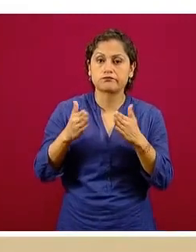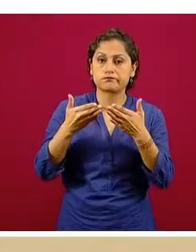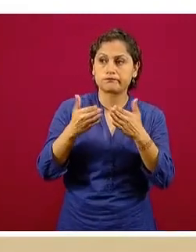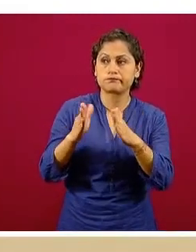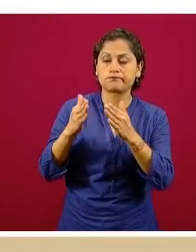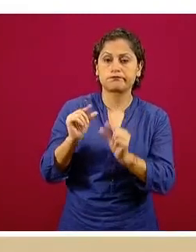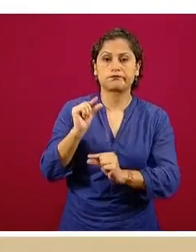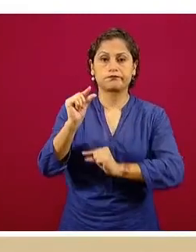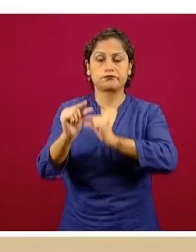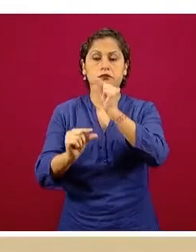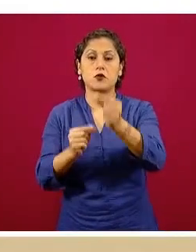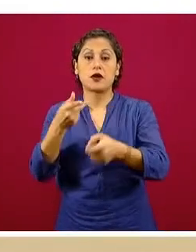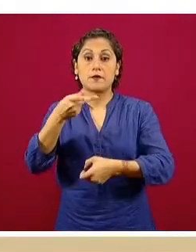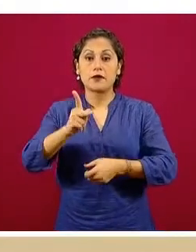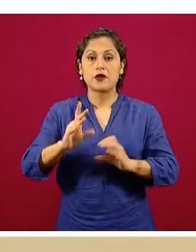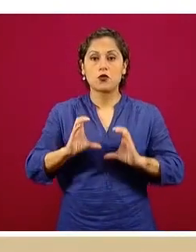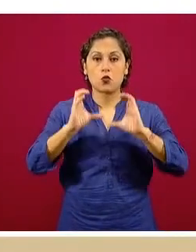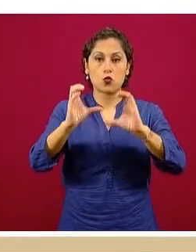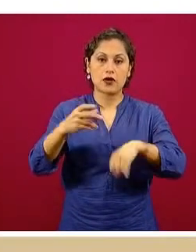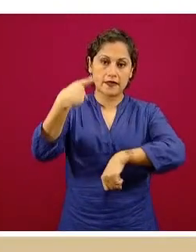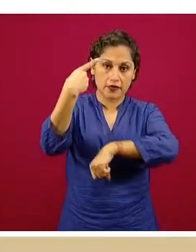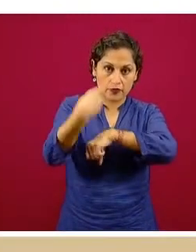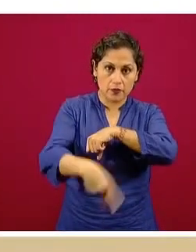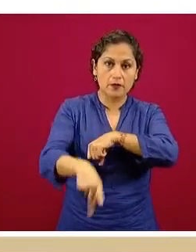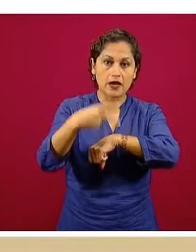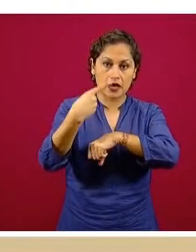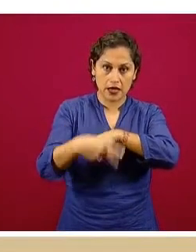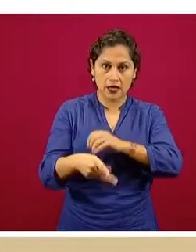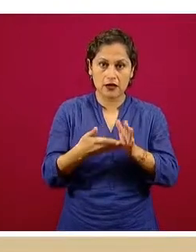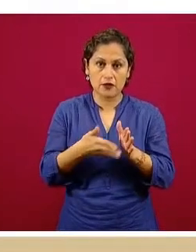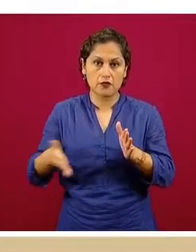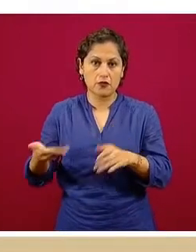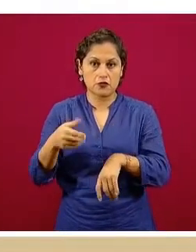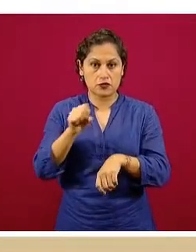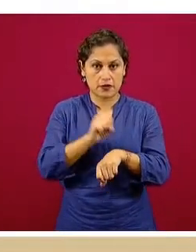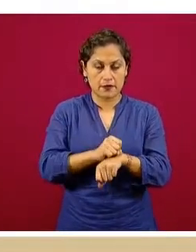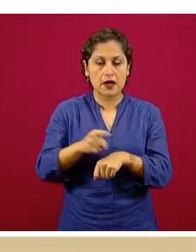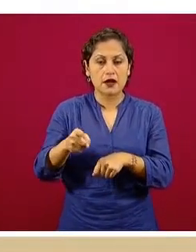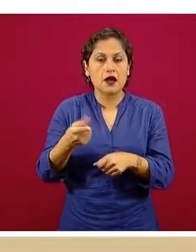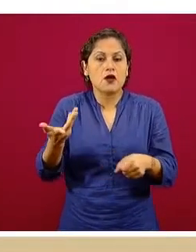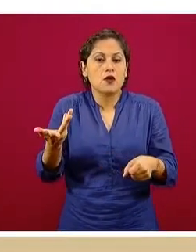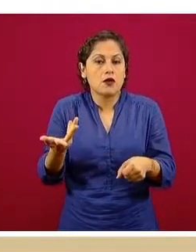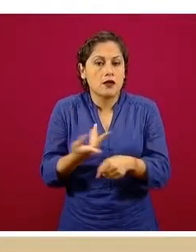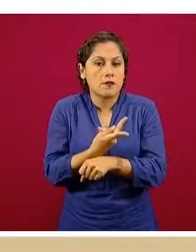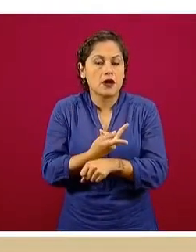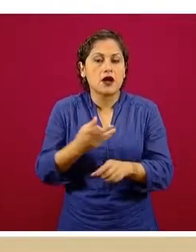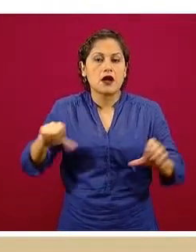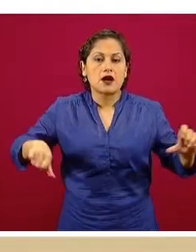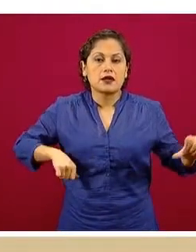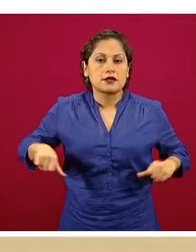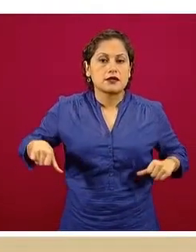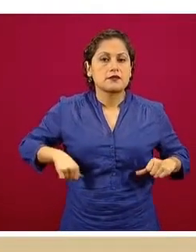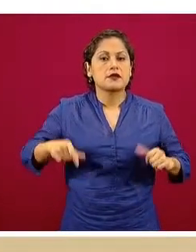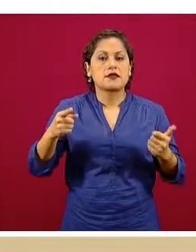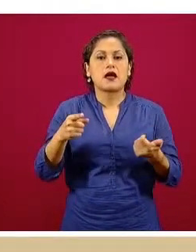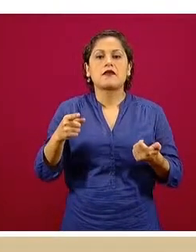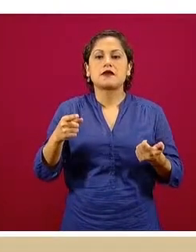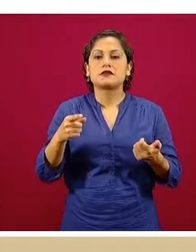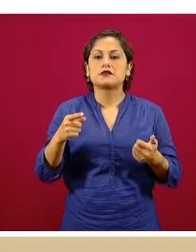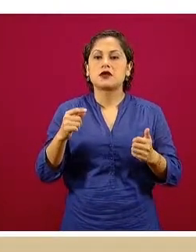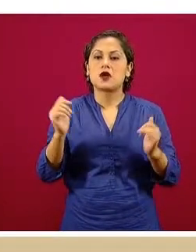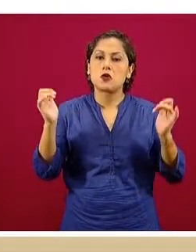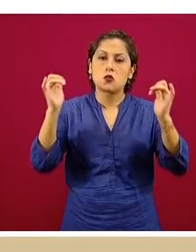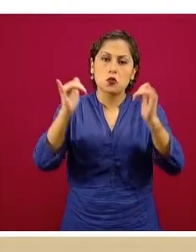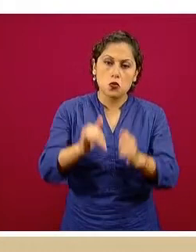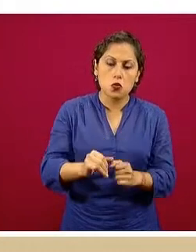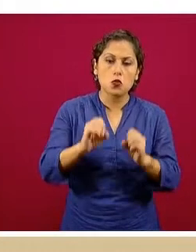en la medida del riesgo que se mide para una semana a las actividades pues sociales laborales y